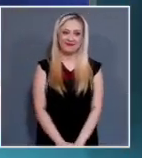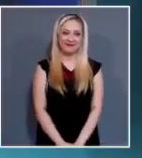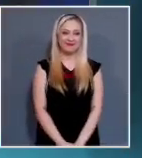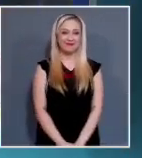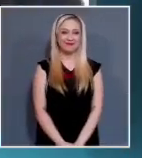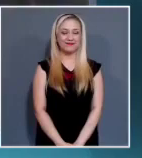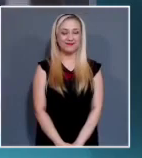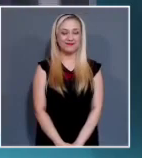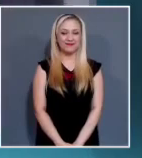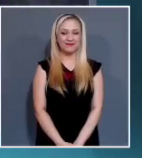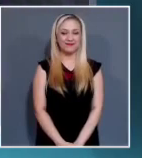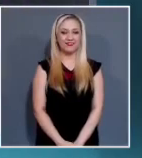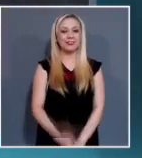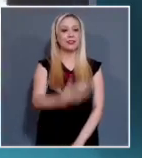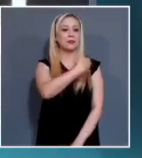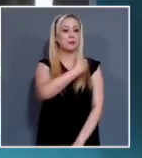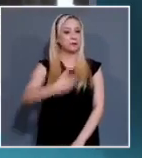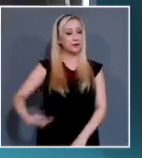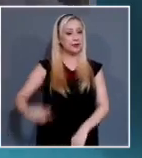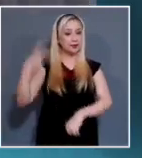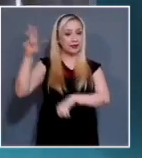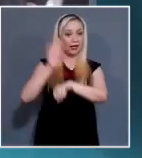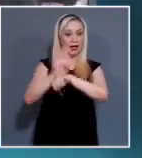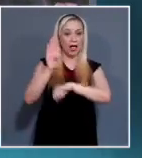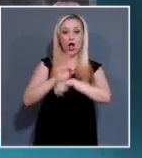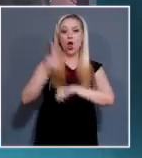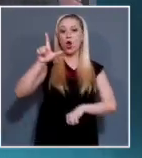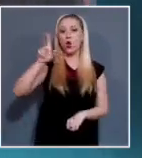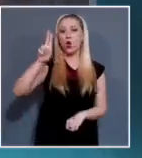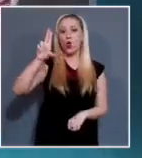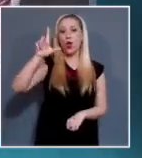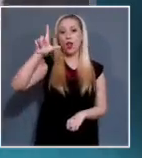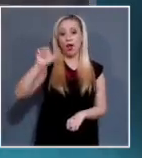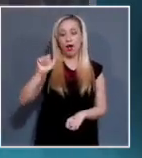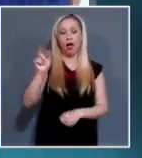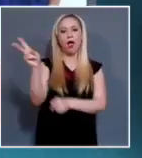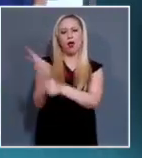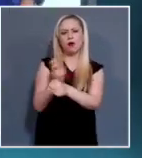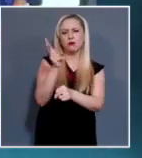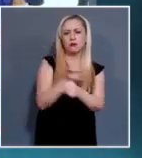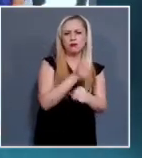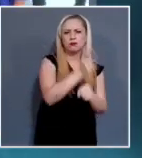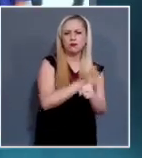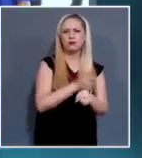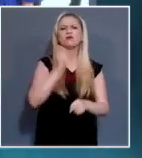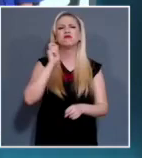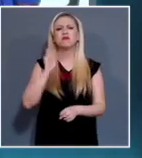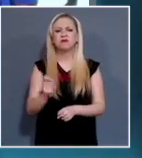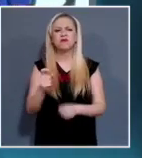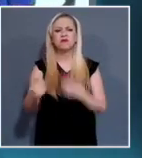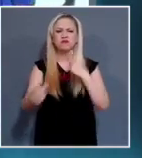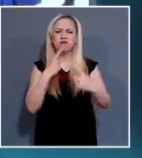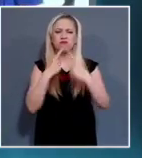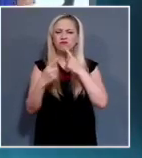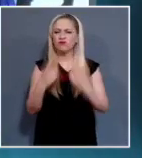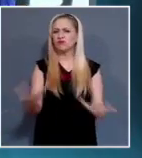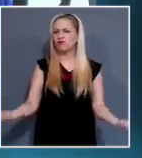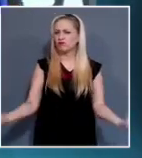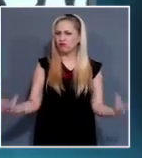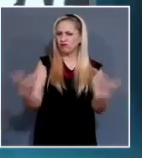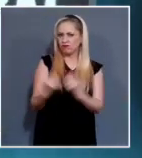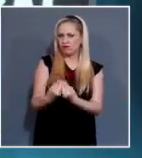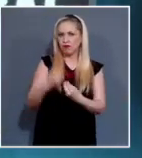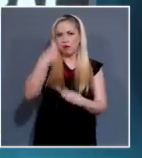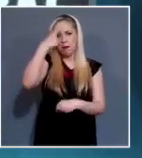El presidente brasileño Lula da Silva invitó a 11 homólogos sudamericanos a acordar una agenda de cooperación en salud,